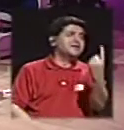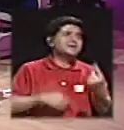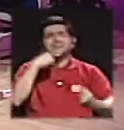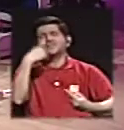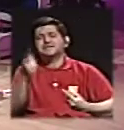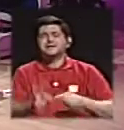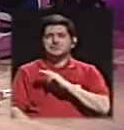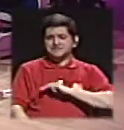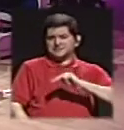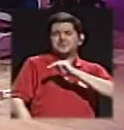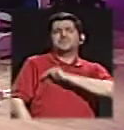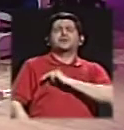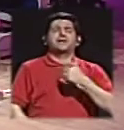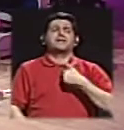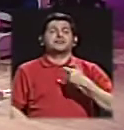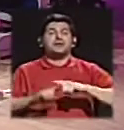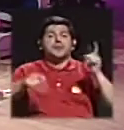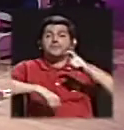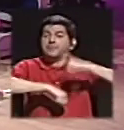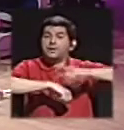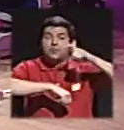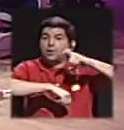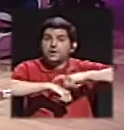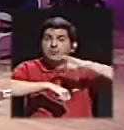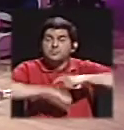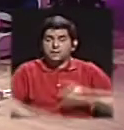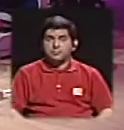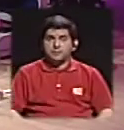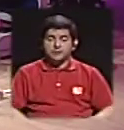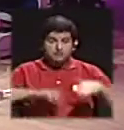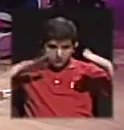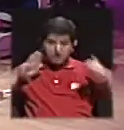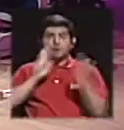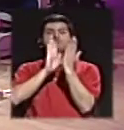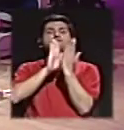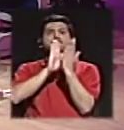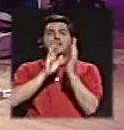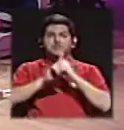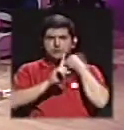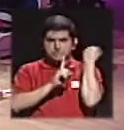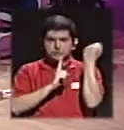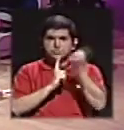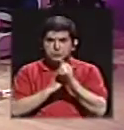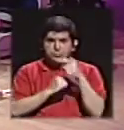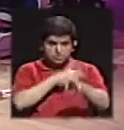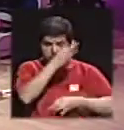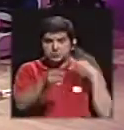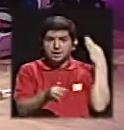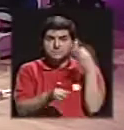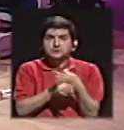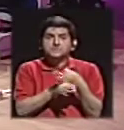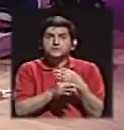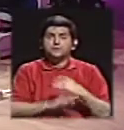una moralidad, pero a la hora que se enfrentan a una situación como esta,